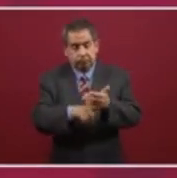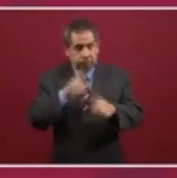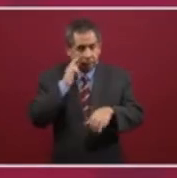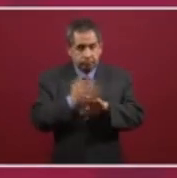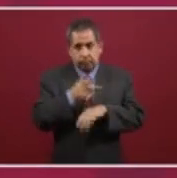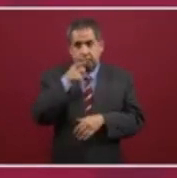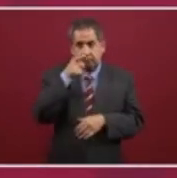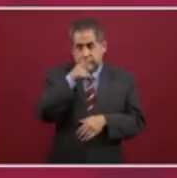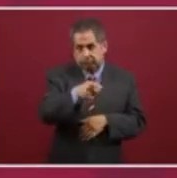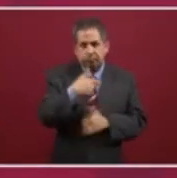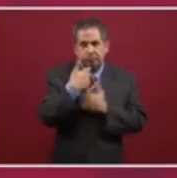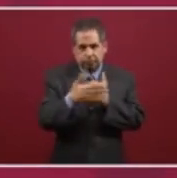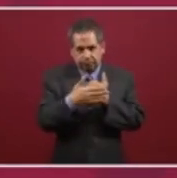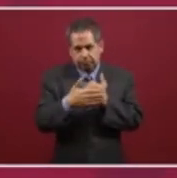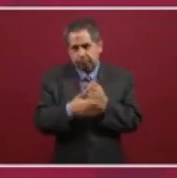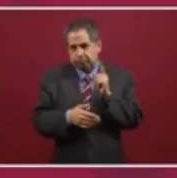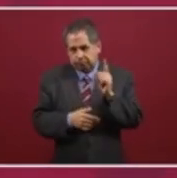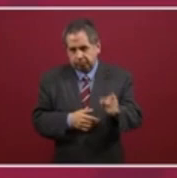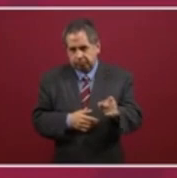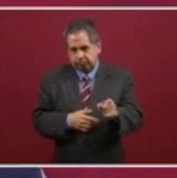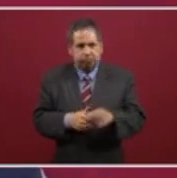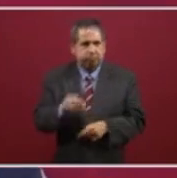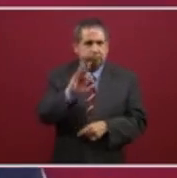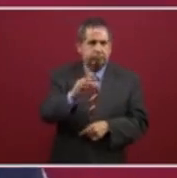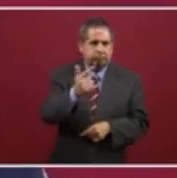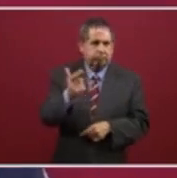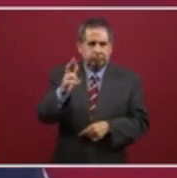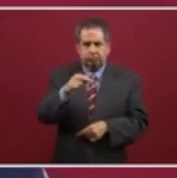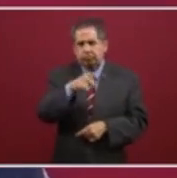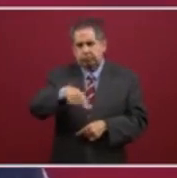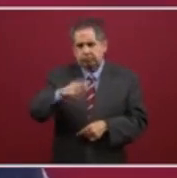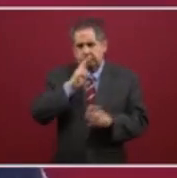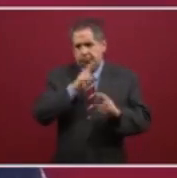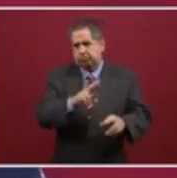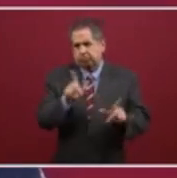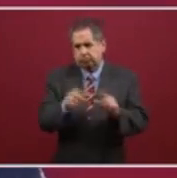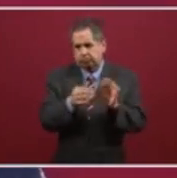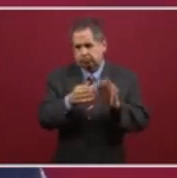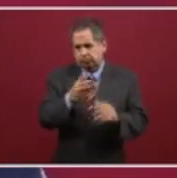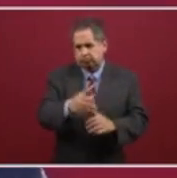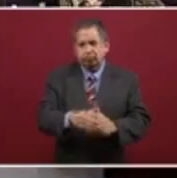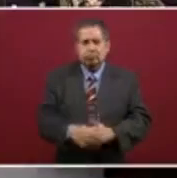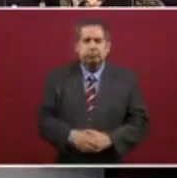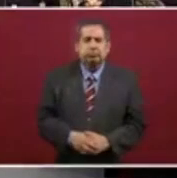a corresponder en su momento a la Fiscalía General.